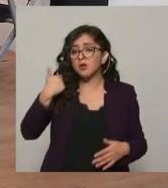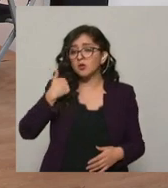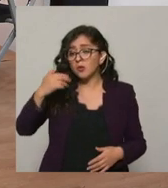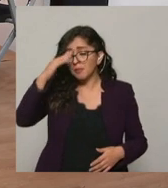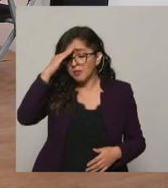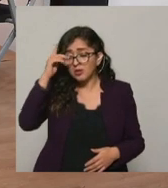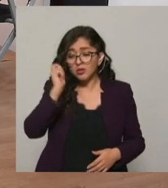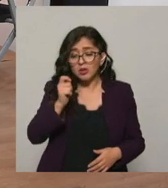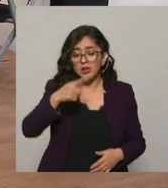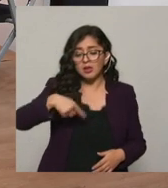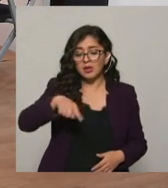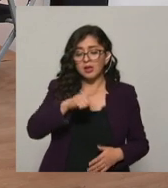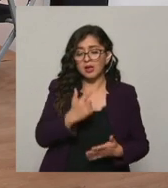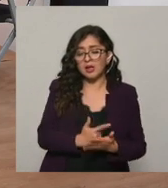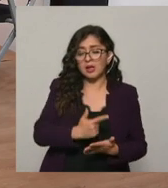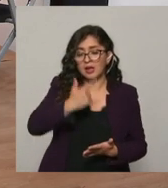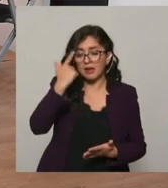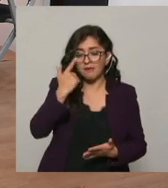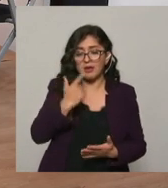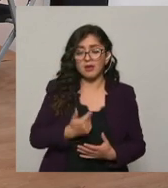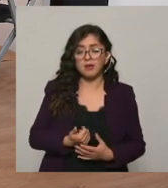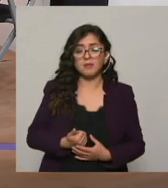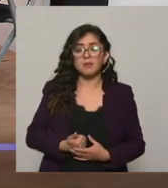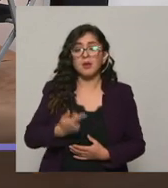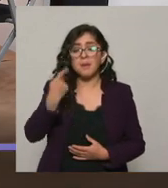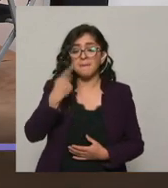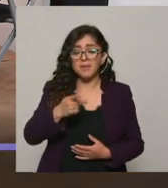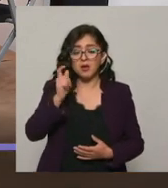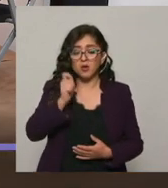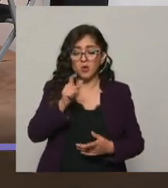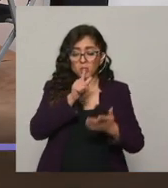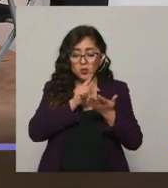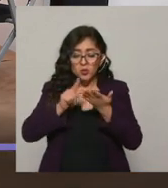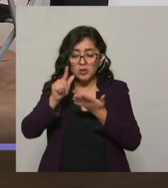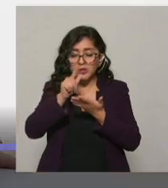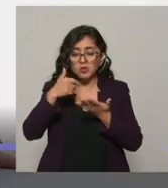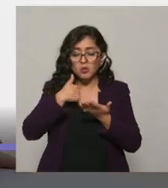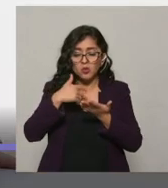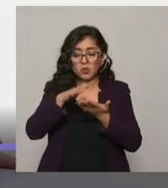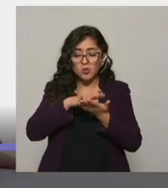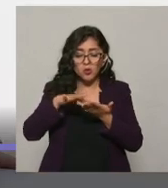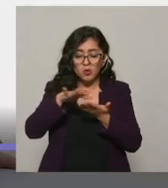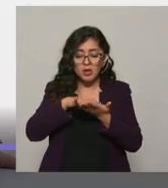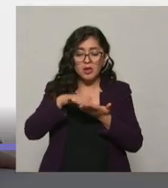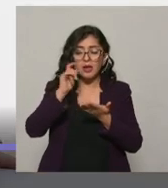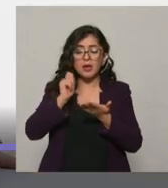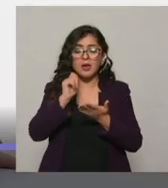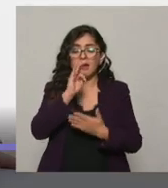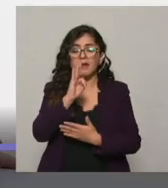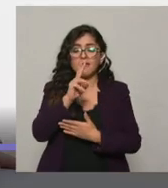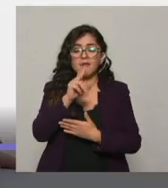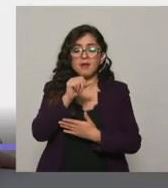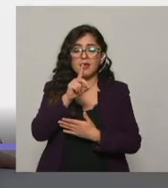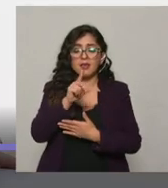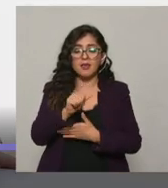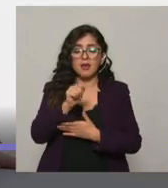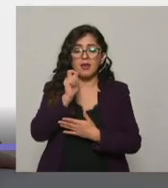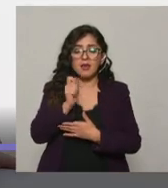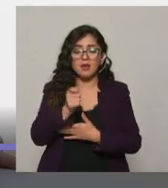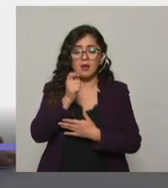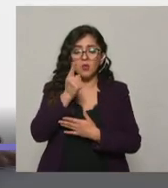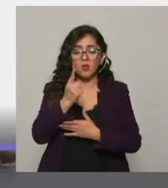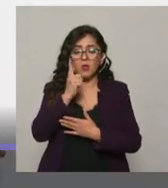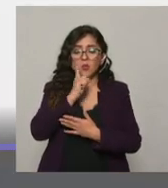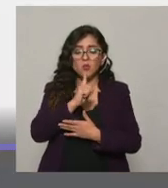Vega grave se porque suicidara. él dice... Pues te recibiste todos esos tweets, yo los leí. Él dice, Frida Guerrera es la única que ha, bueno,